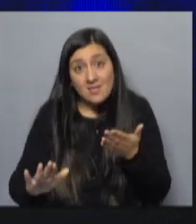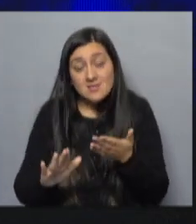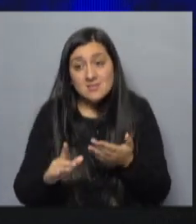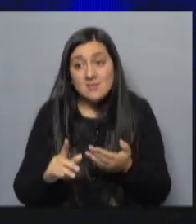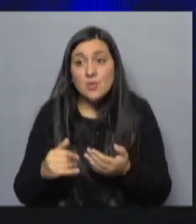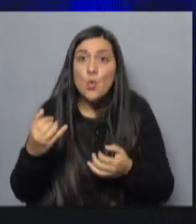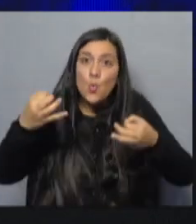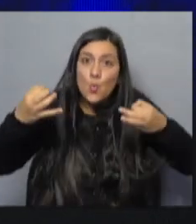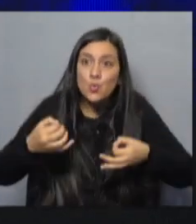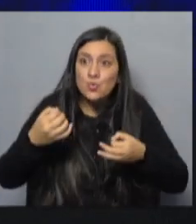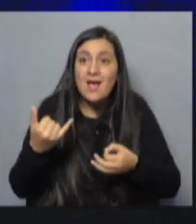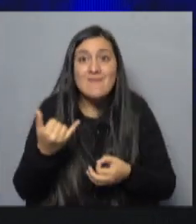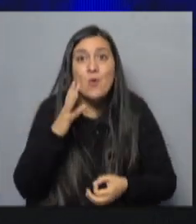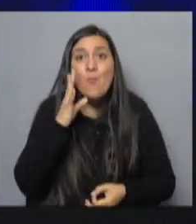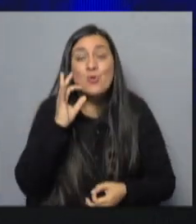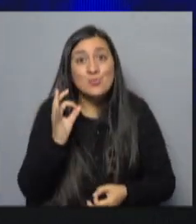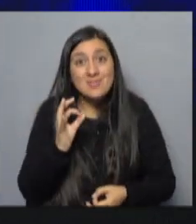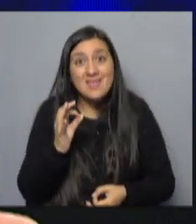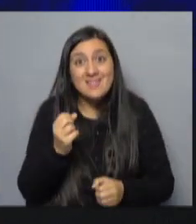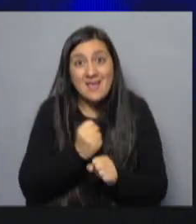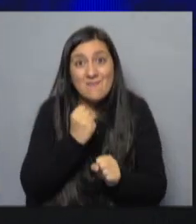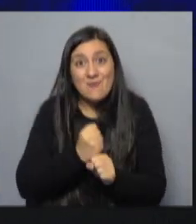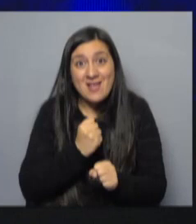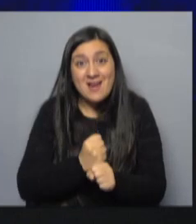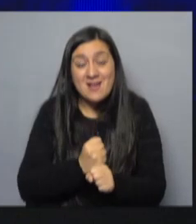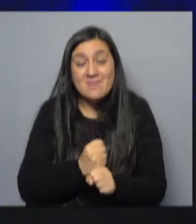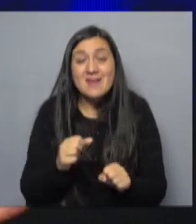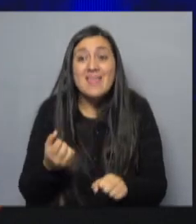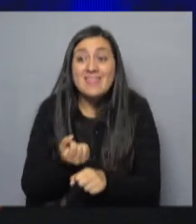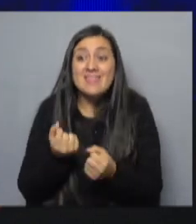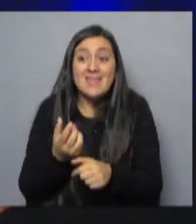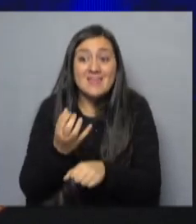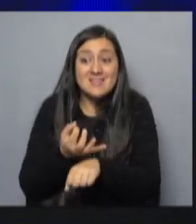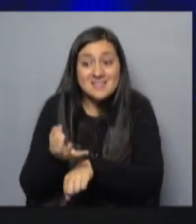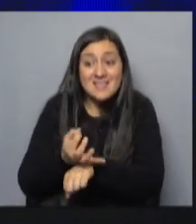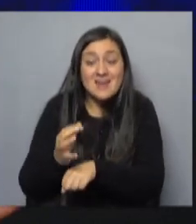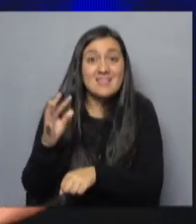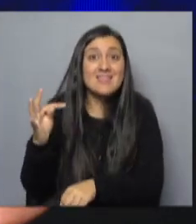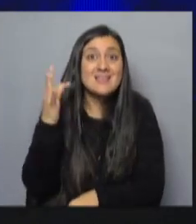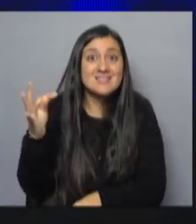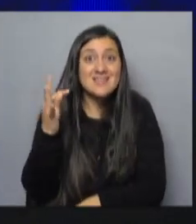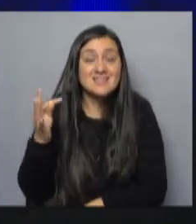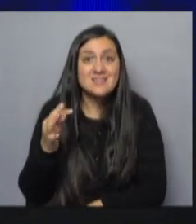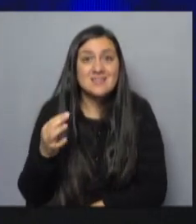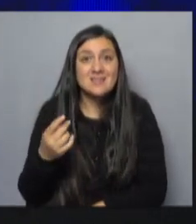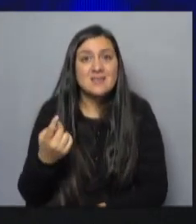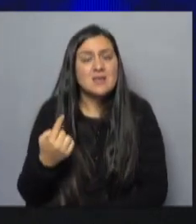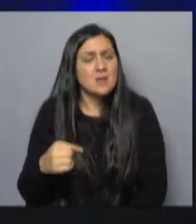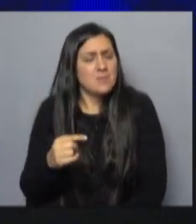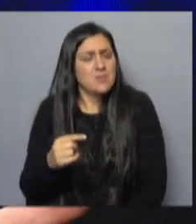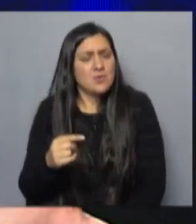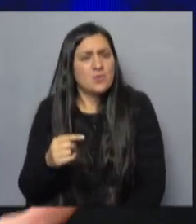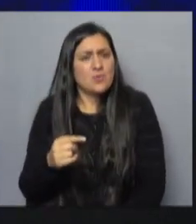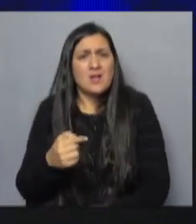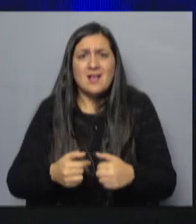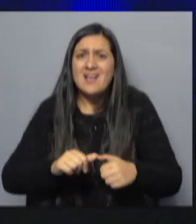una oportunidad laboral para ser tallerista, me anoto, gano el concurso y lo tienen de aquí para allá. El papel está remareado, no sabe ni